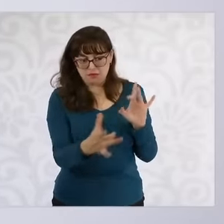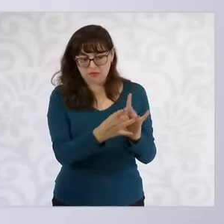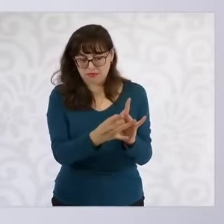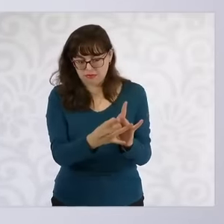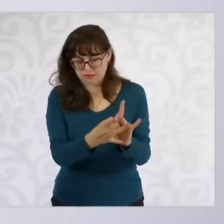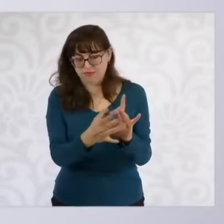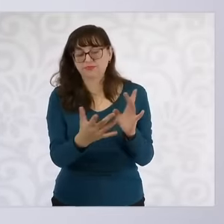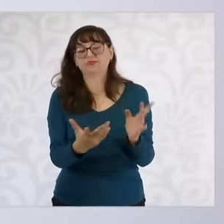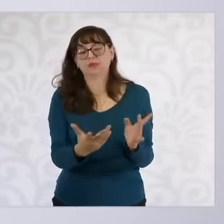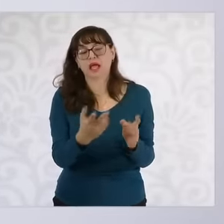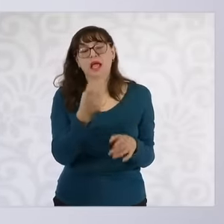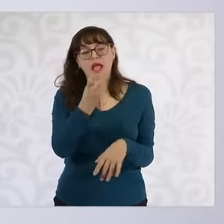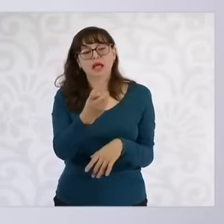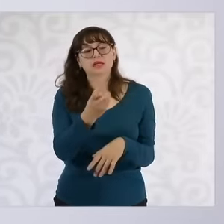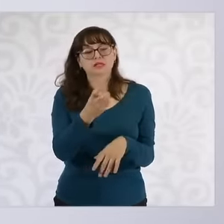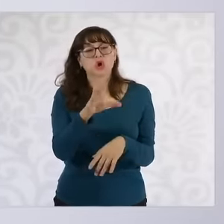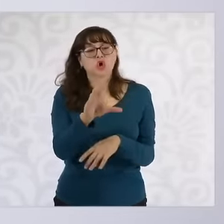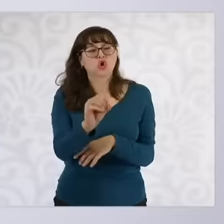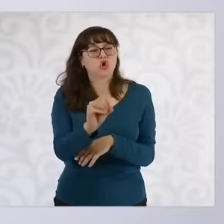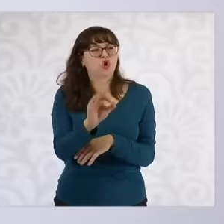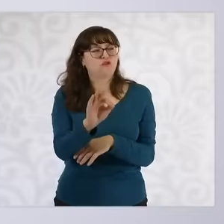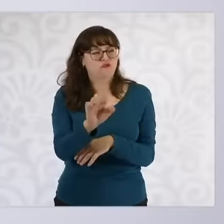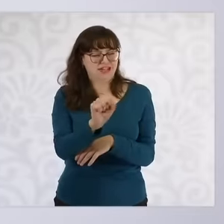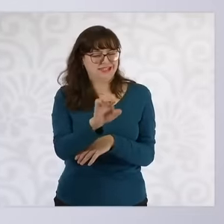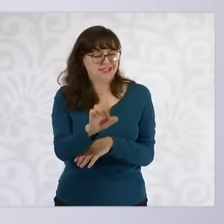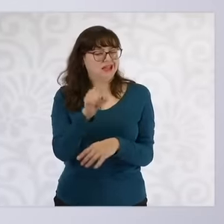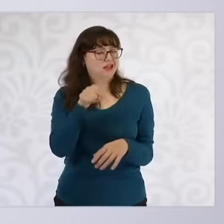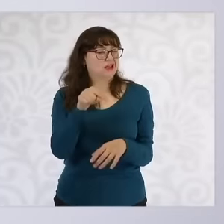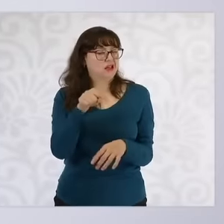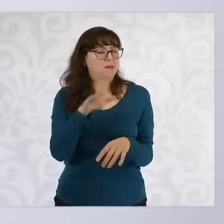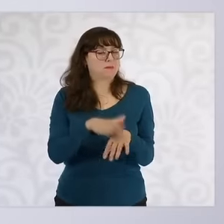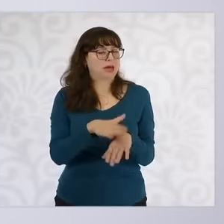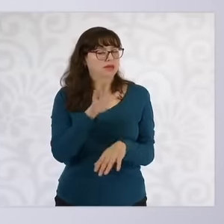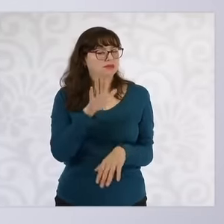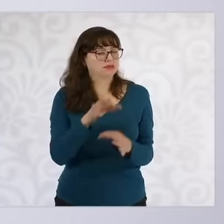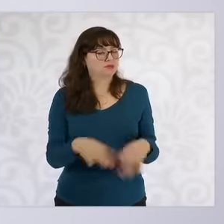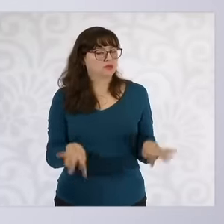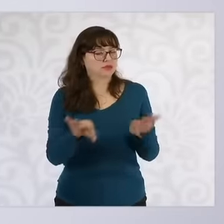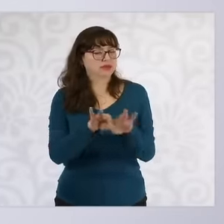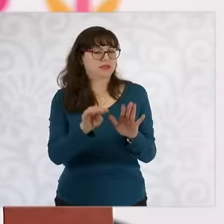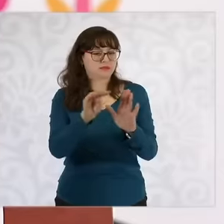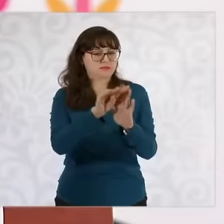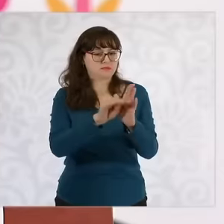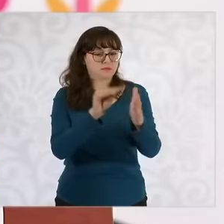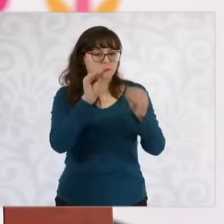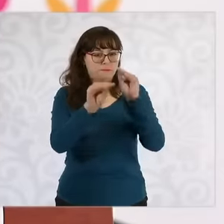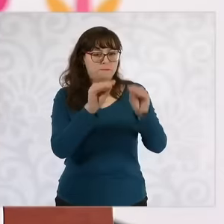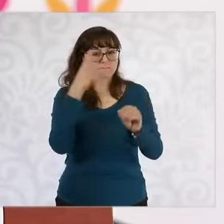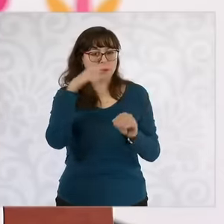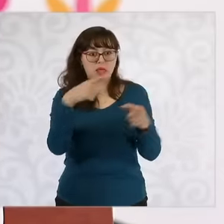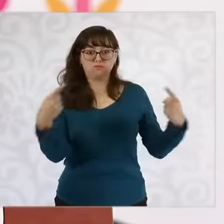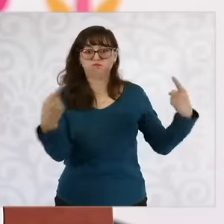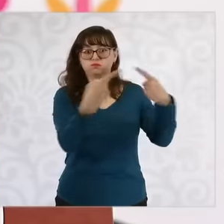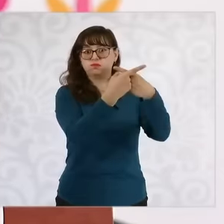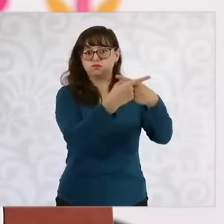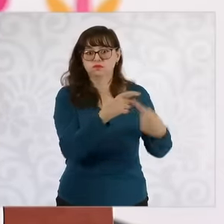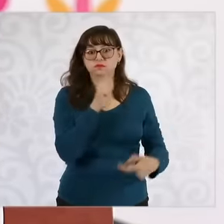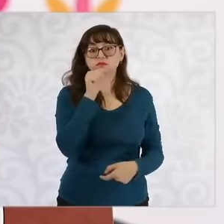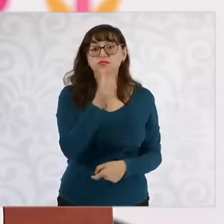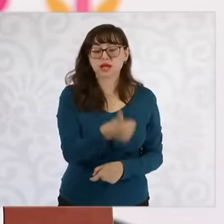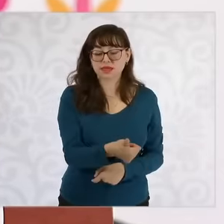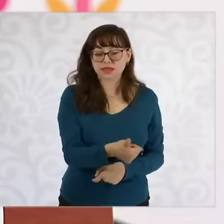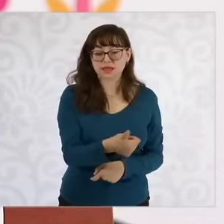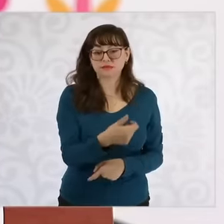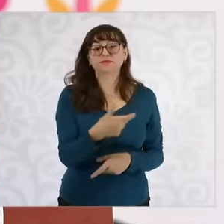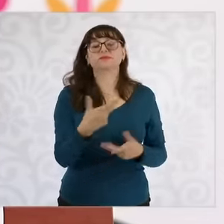el, creo que es la COFECE la que principalmente plantea este tema para que no haya contradicciones con el tratado,